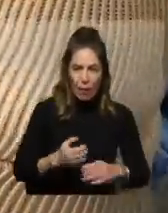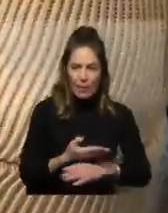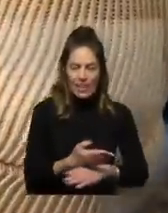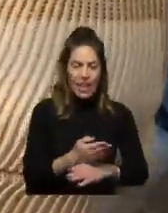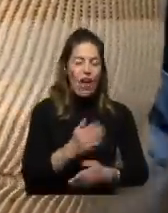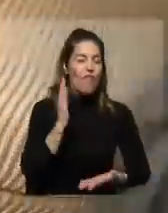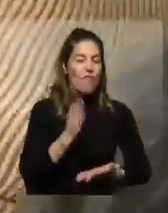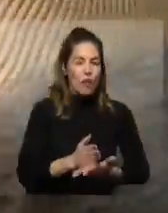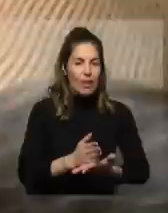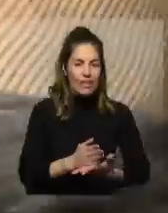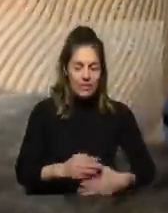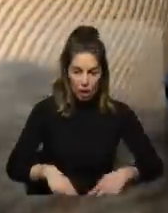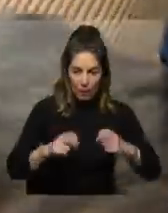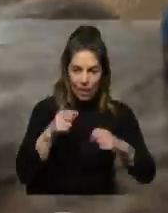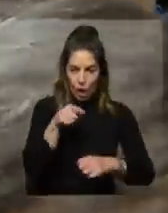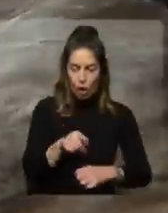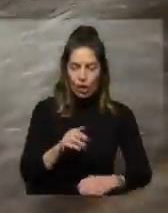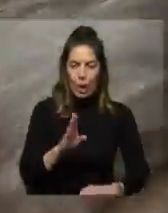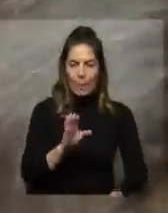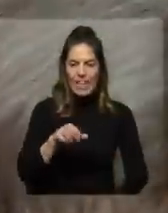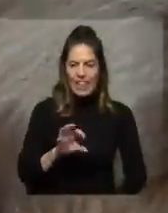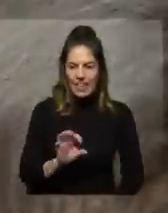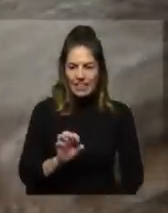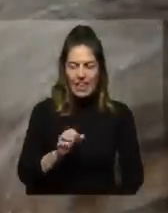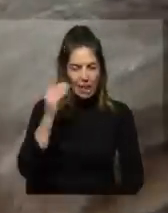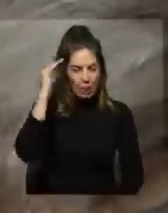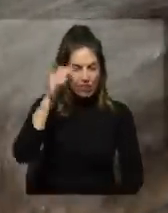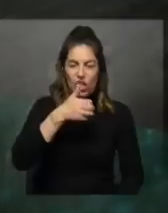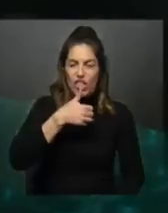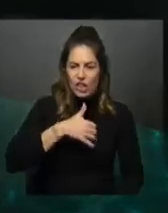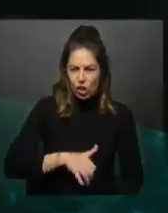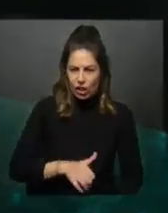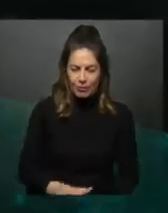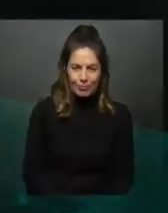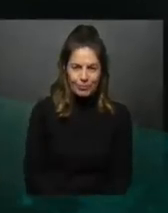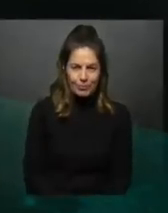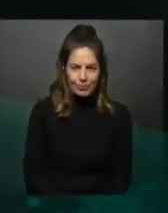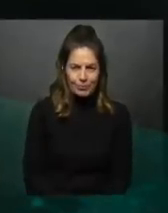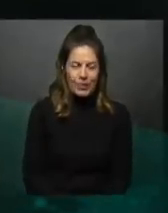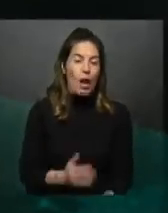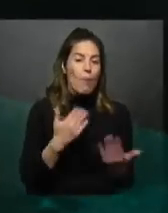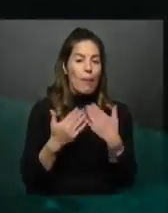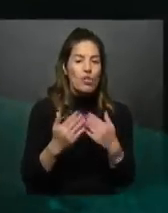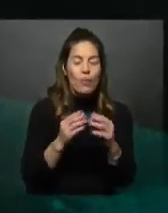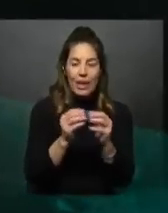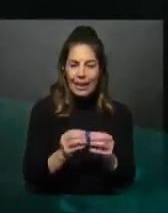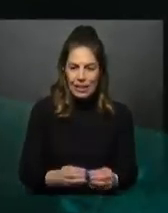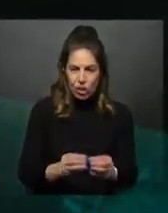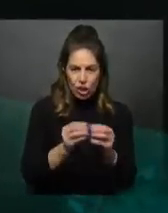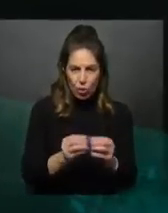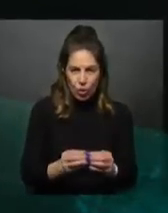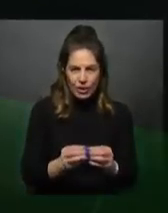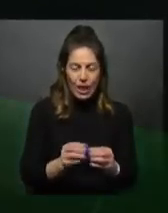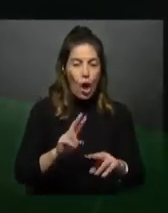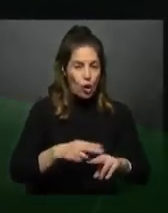la formalización de la investigación contra pena décima ovejín vamos a hablar ahora de la rendición de cuentas